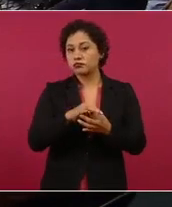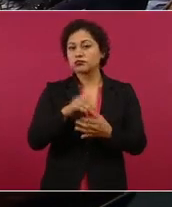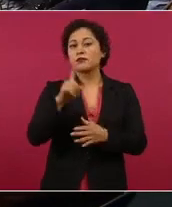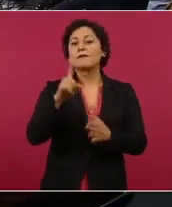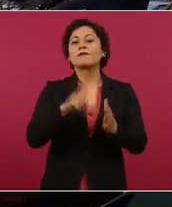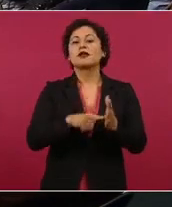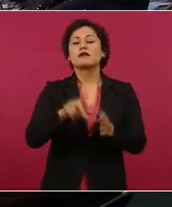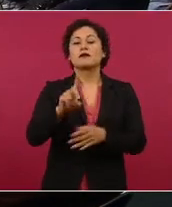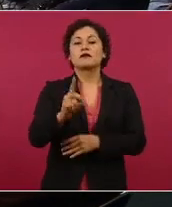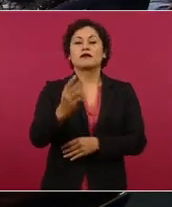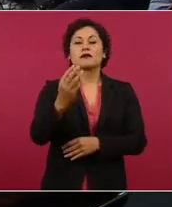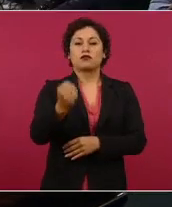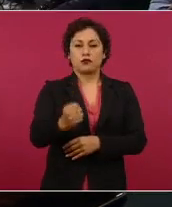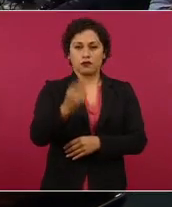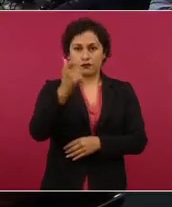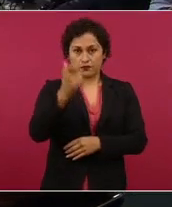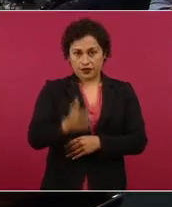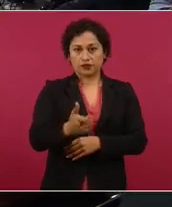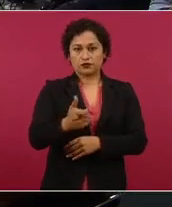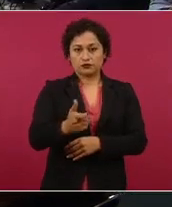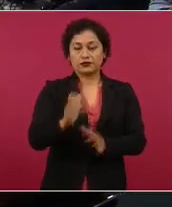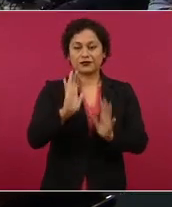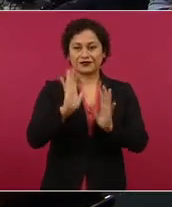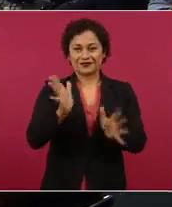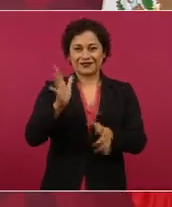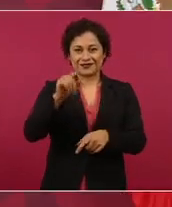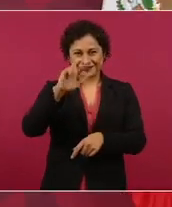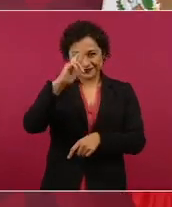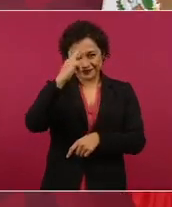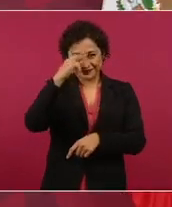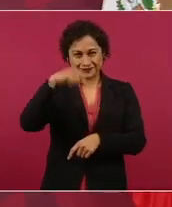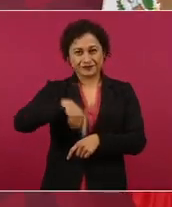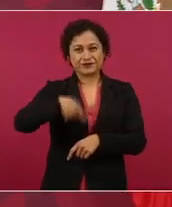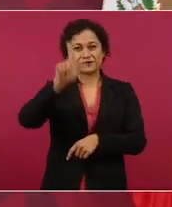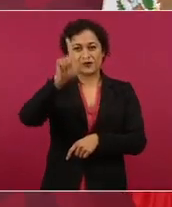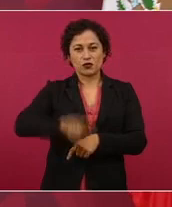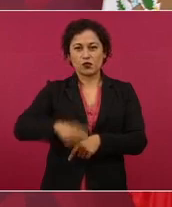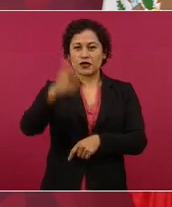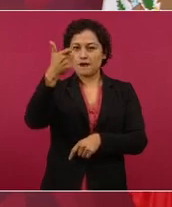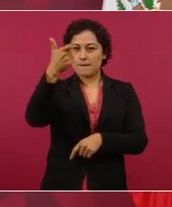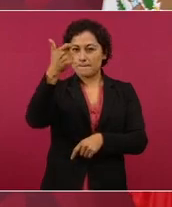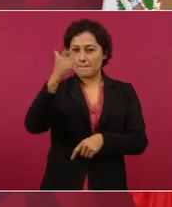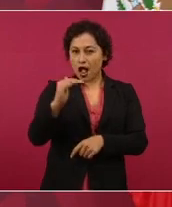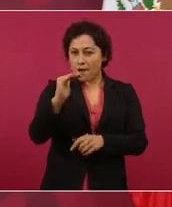ya, como lo vemos aquí los lunes, está abajo.